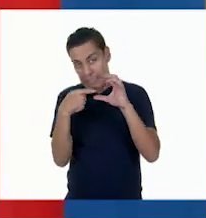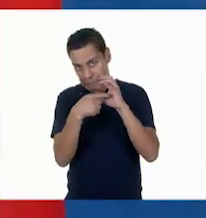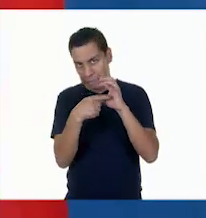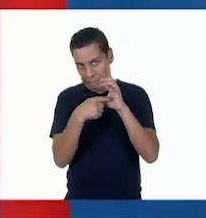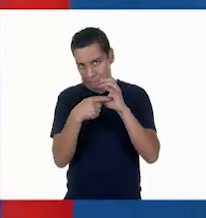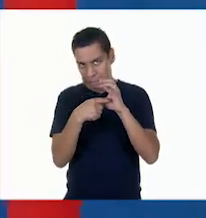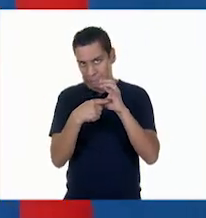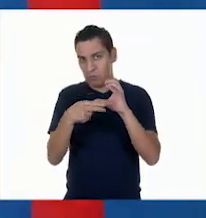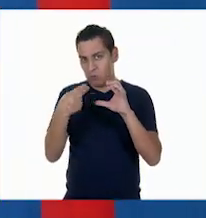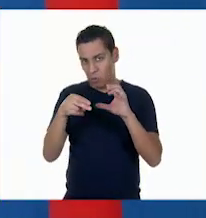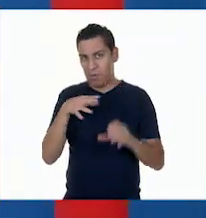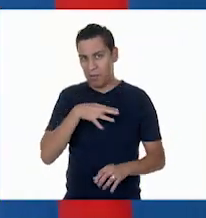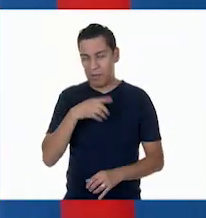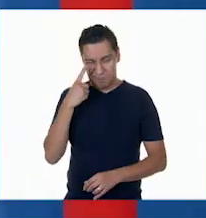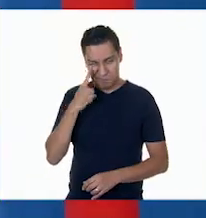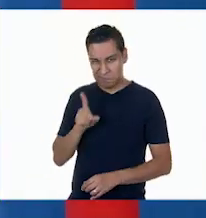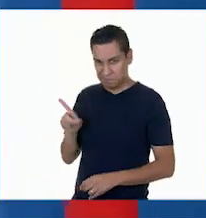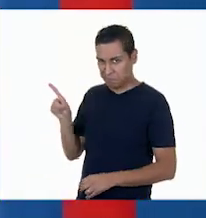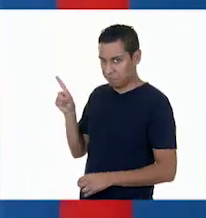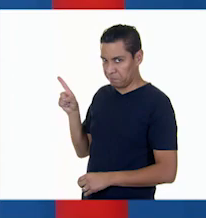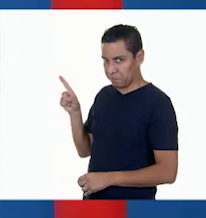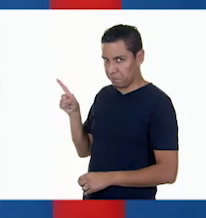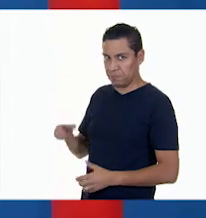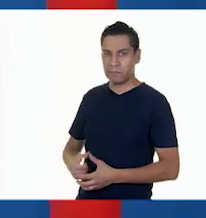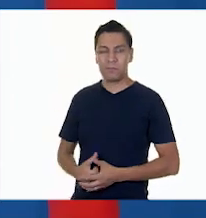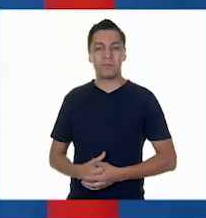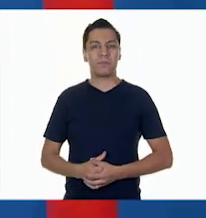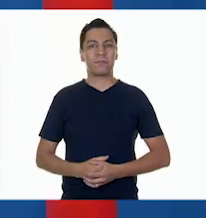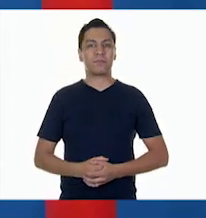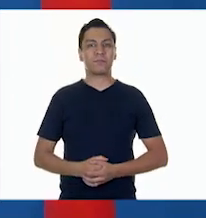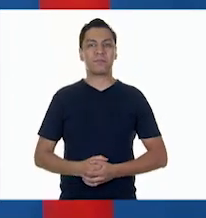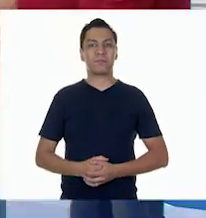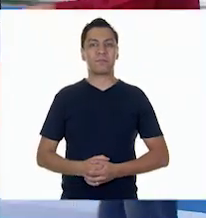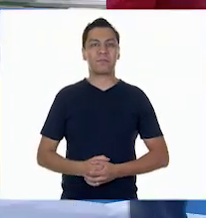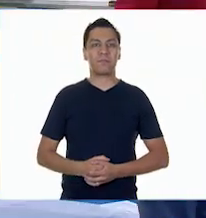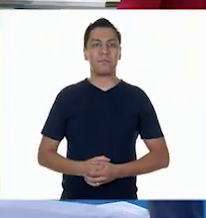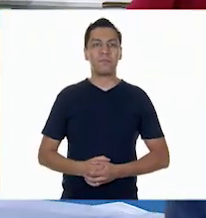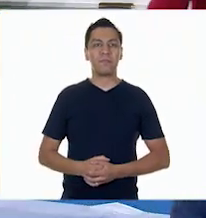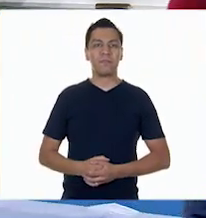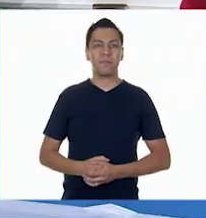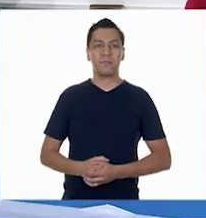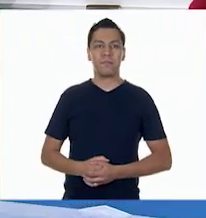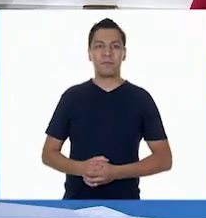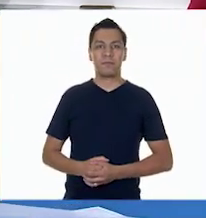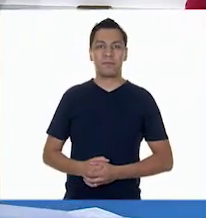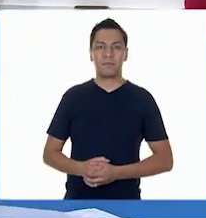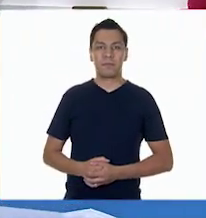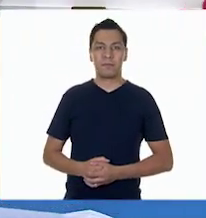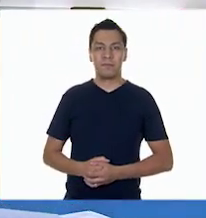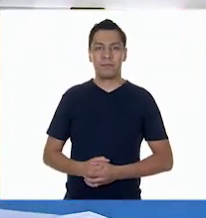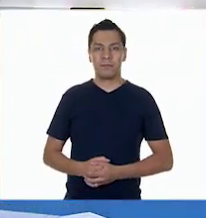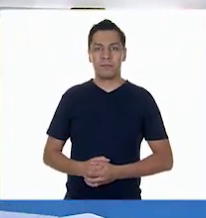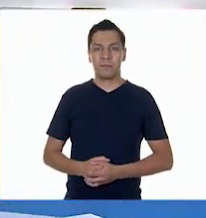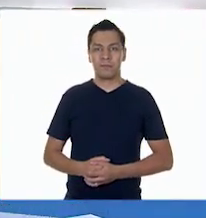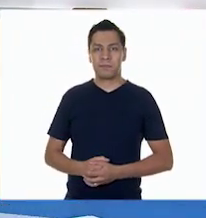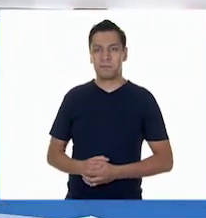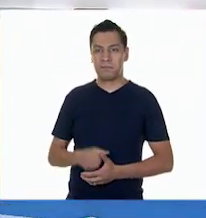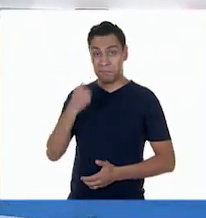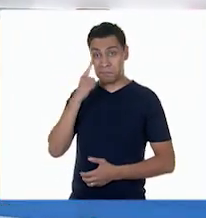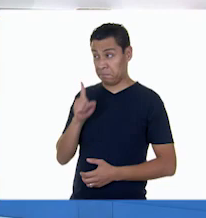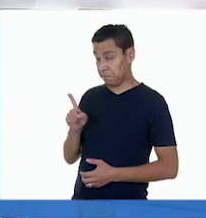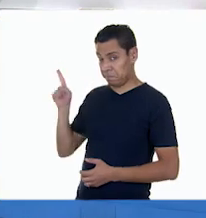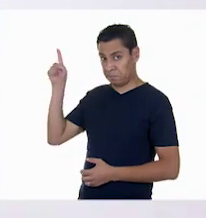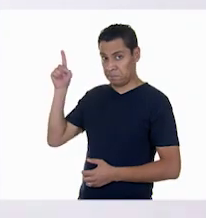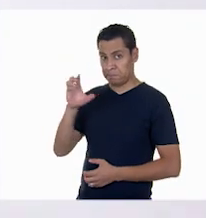tú me ayudas. Claro, a colocar que sí, maestra. Los siguientes. Perfecto. Más o menos aquí. Estoy tratando de verme el tímpano, pero no alcanzo